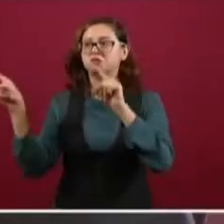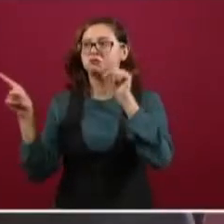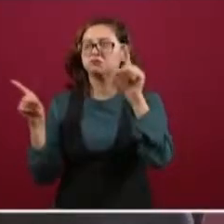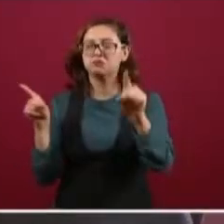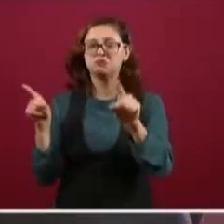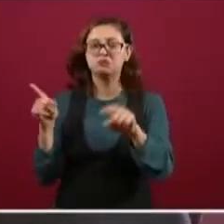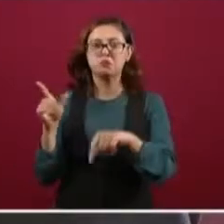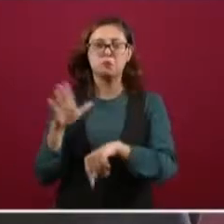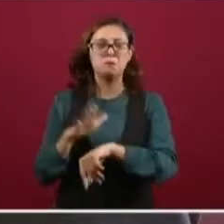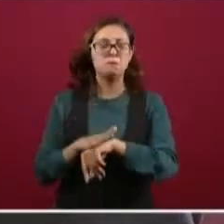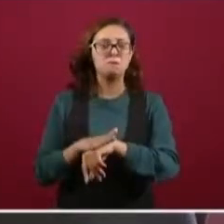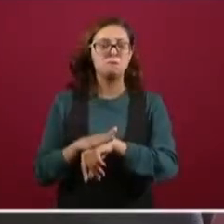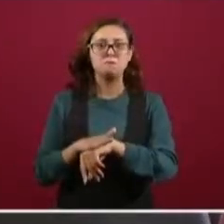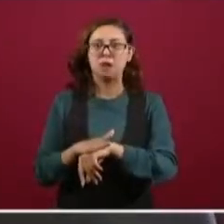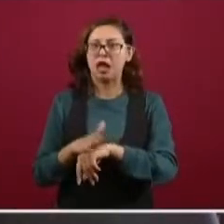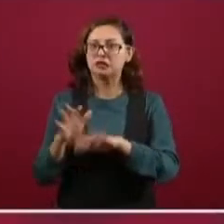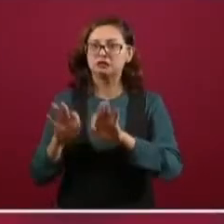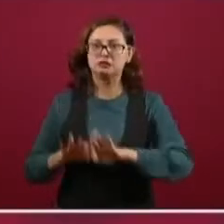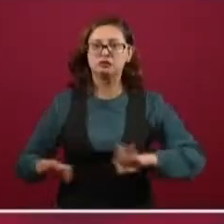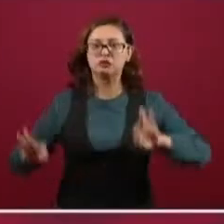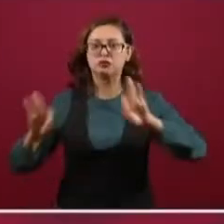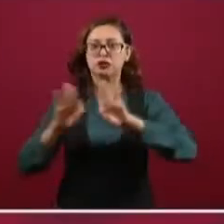importancia económica y política.